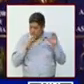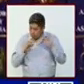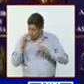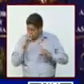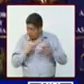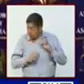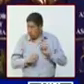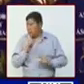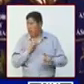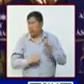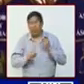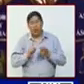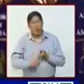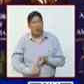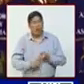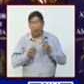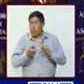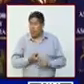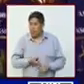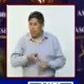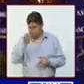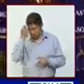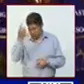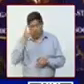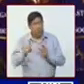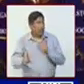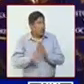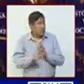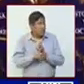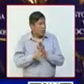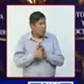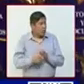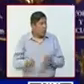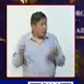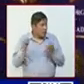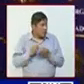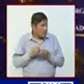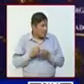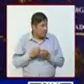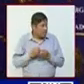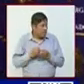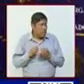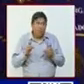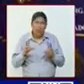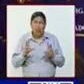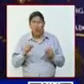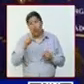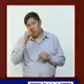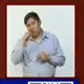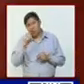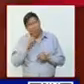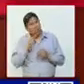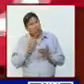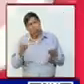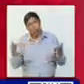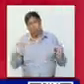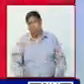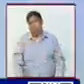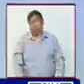buscar alguna amistad o alguien que entienda de leyes o tratar de indagar un poco más para no incurrir en este tipo de error.